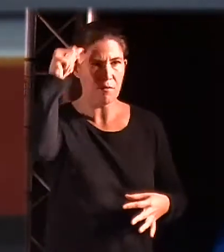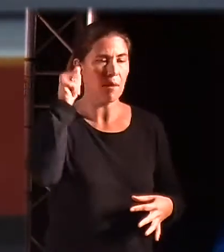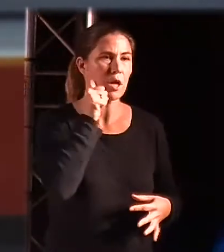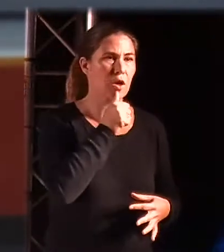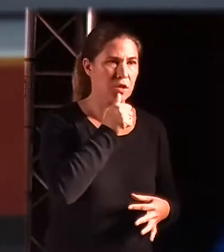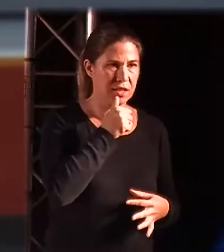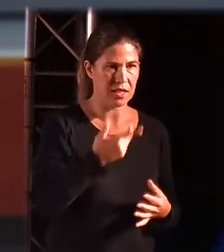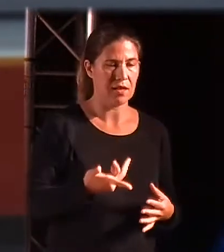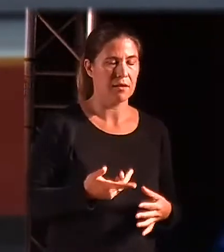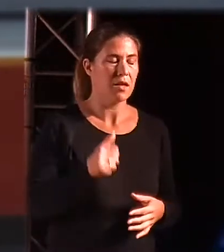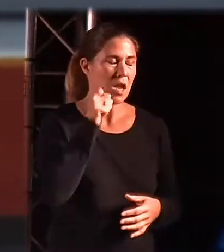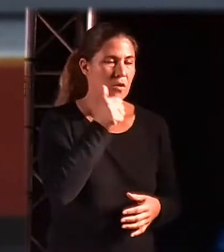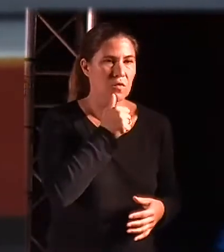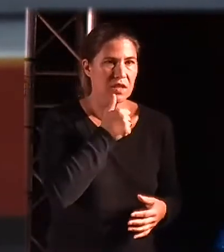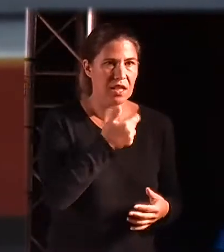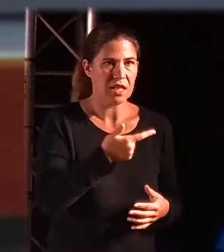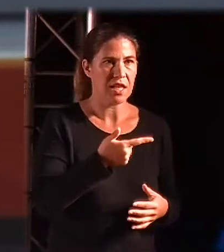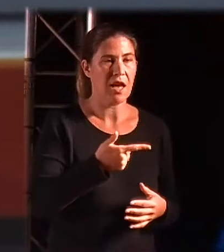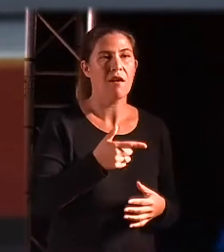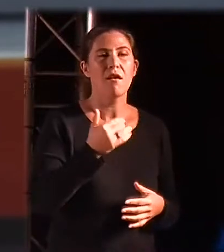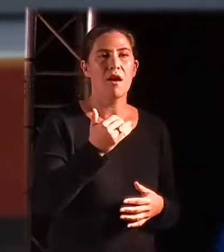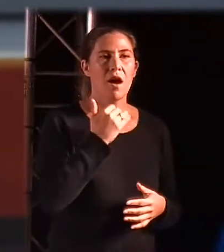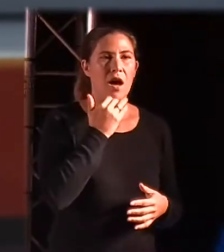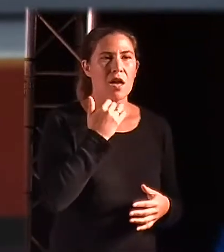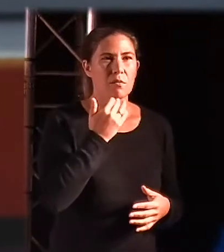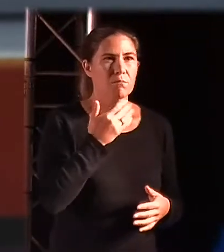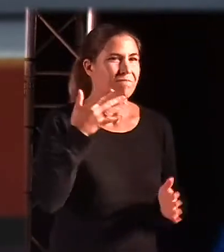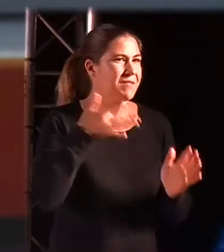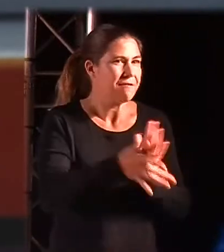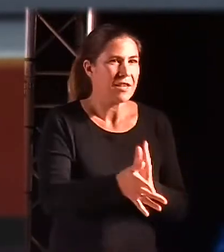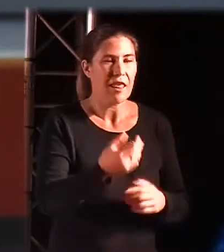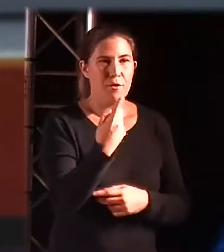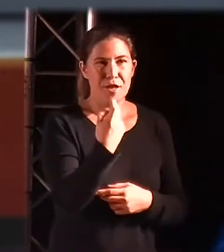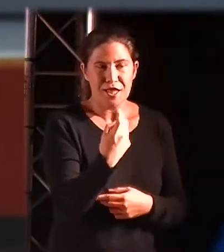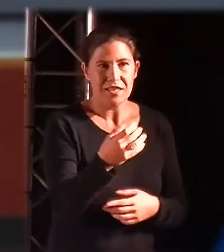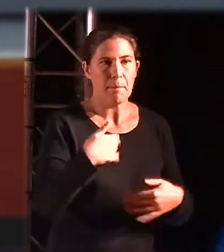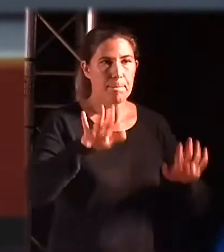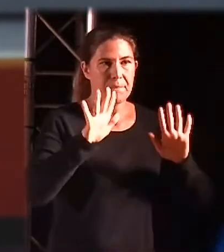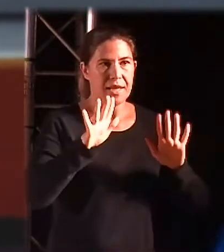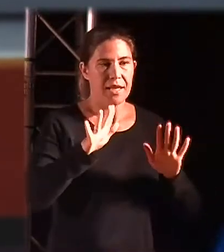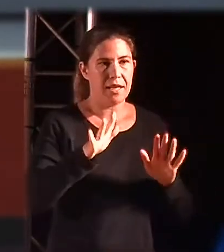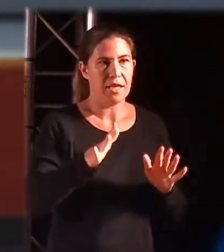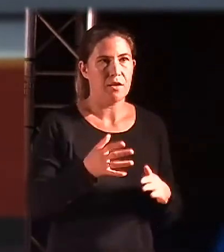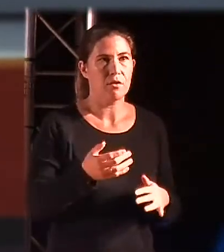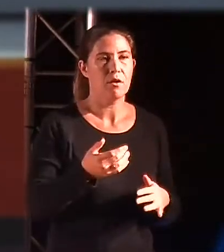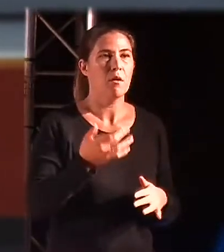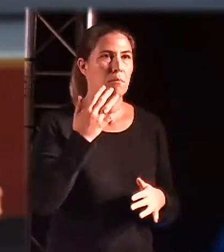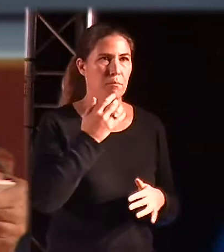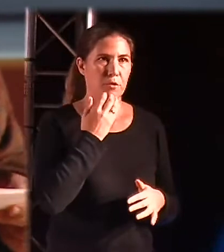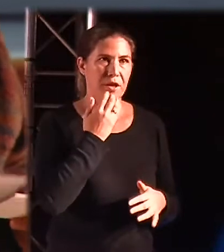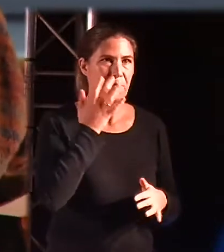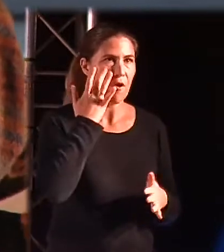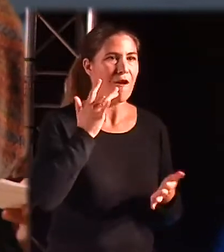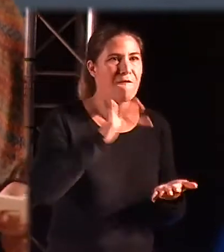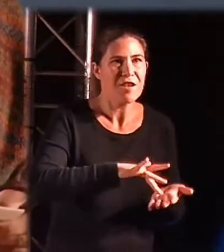De manera que las contraseñas deben tener algún sentido, pero es bueno que vayan un poco más lejos a la fecha de nacimiento de